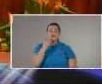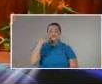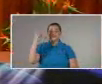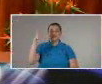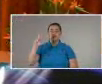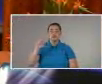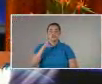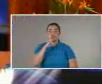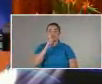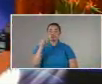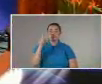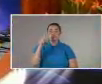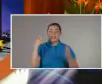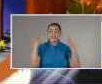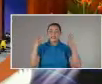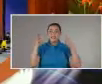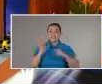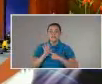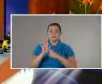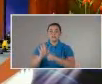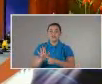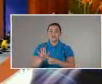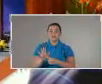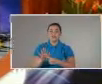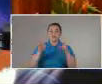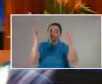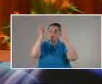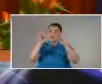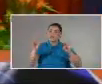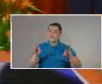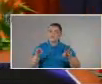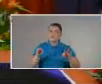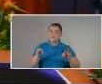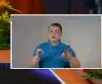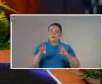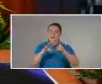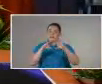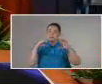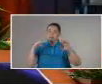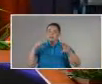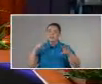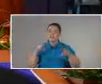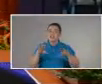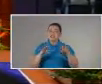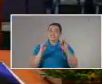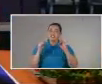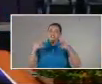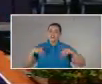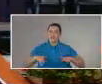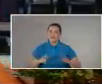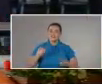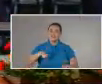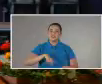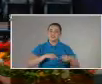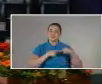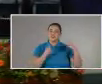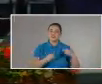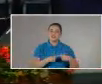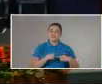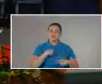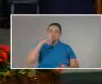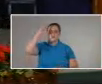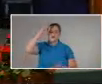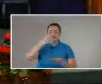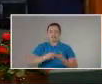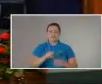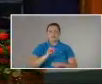no es una alegría que se manifiesta de manera externa, sino es algo que nace de nuestro corazón. Y yo creo que a